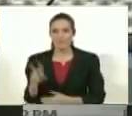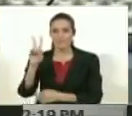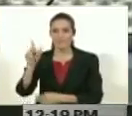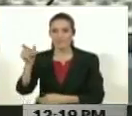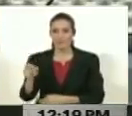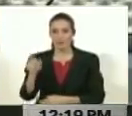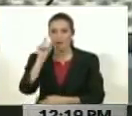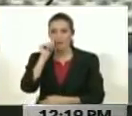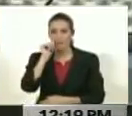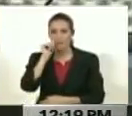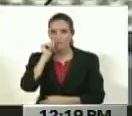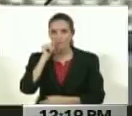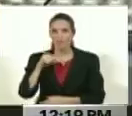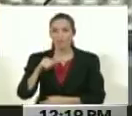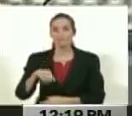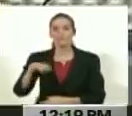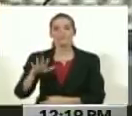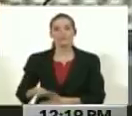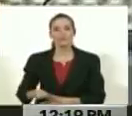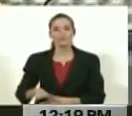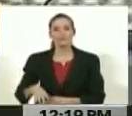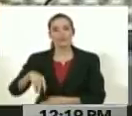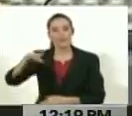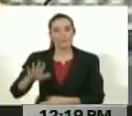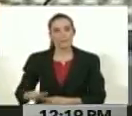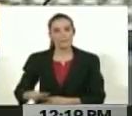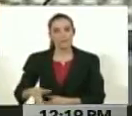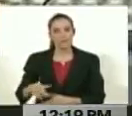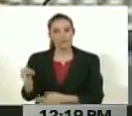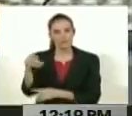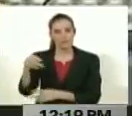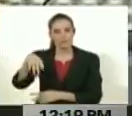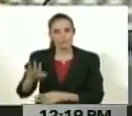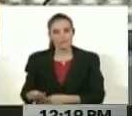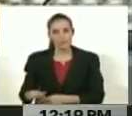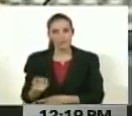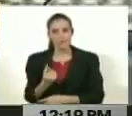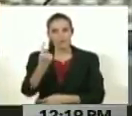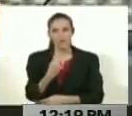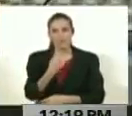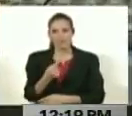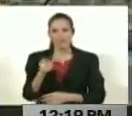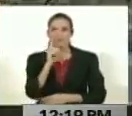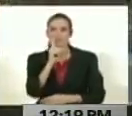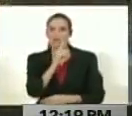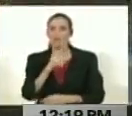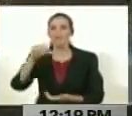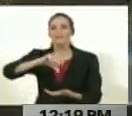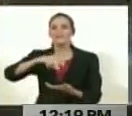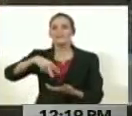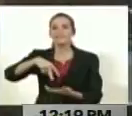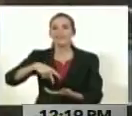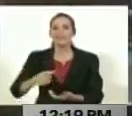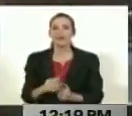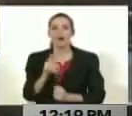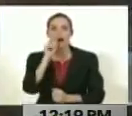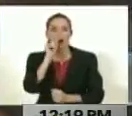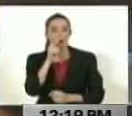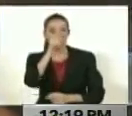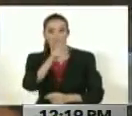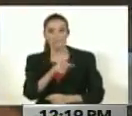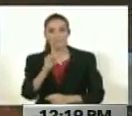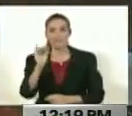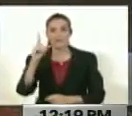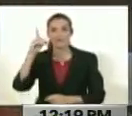Venezolano, pastoreño, ¿verdad? Sí. De la pastora, Fidio Danilo. Y el primer LP que sale con el nombre de la salsa, se ve ese señor que está ahí, señor presidente,